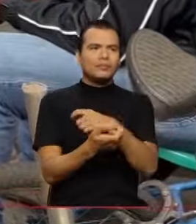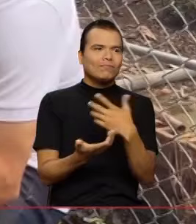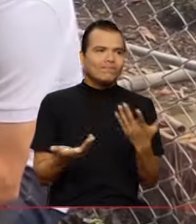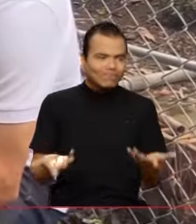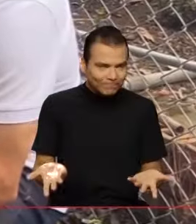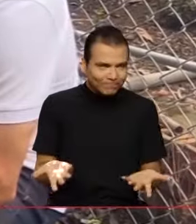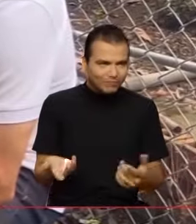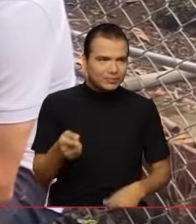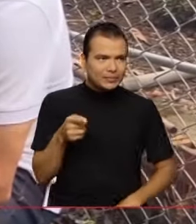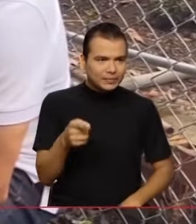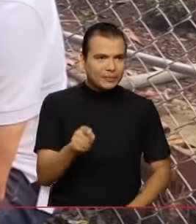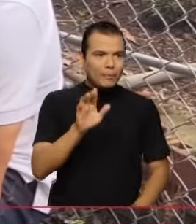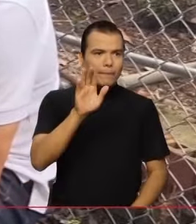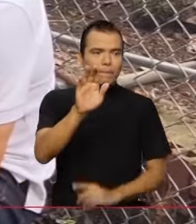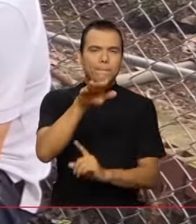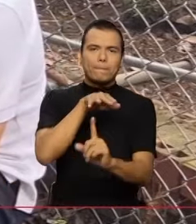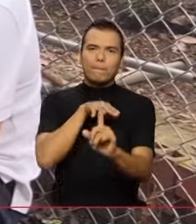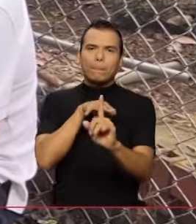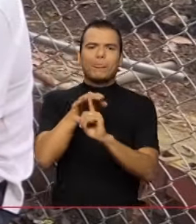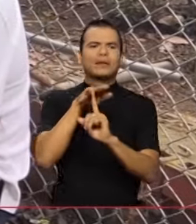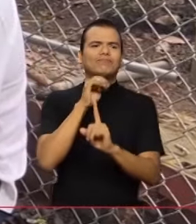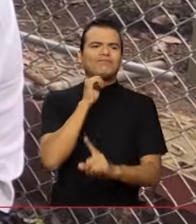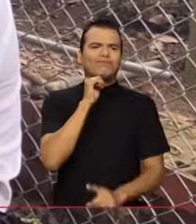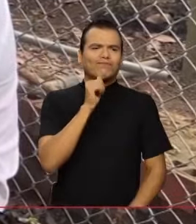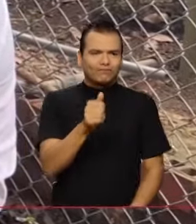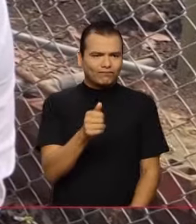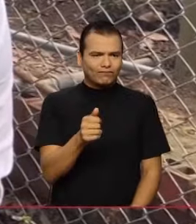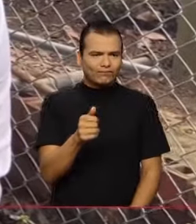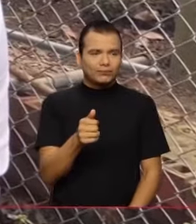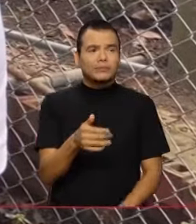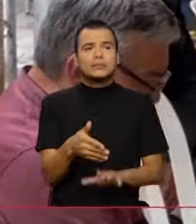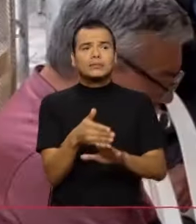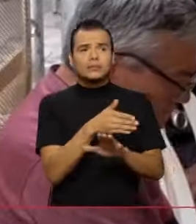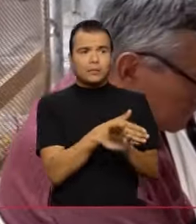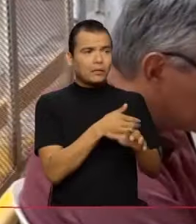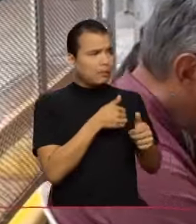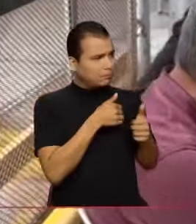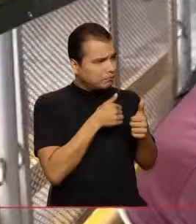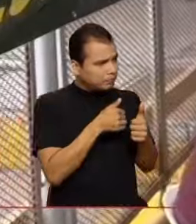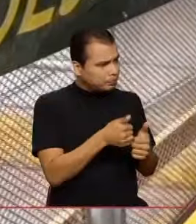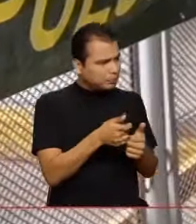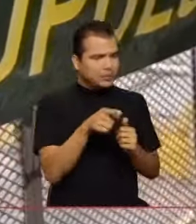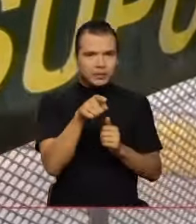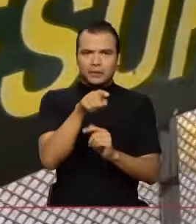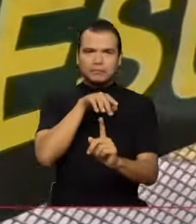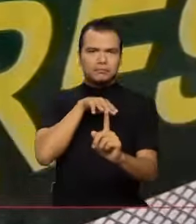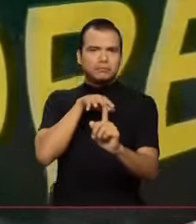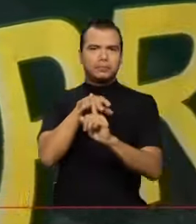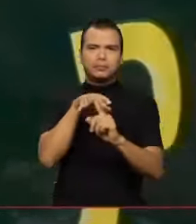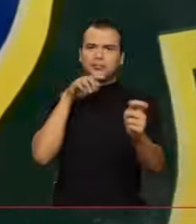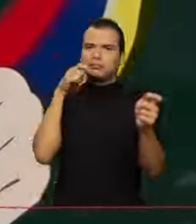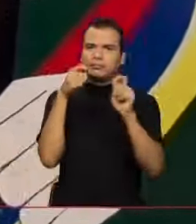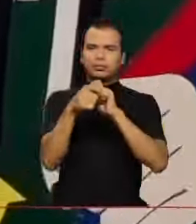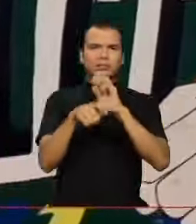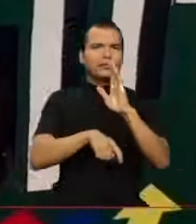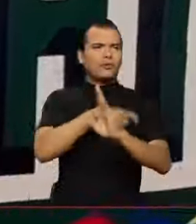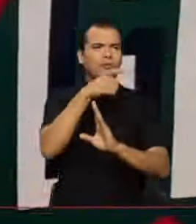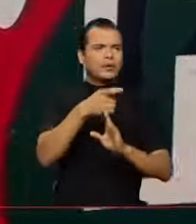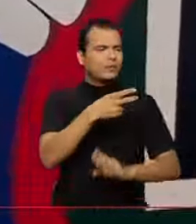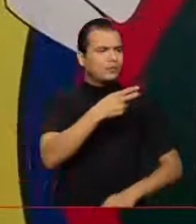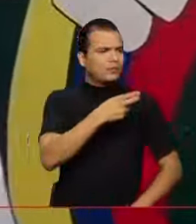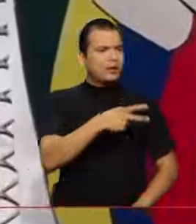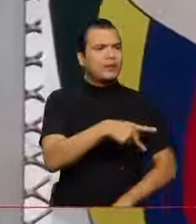lacera, deteriora, fractura completamente todo el sector educativo, tanto de los niveles preescolar,